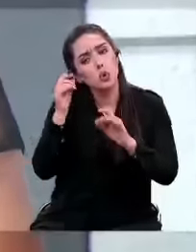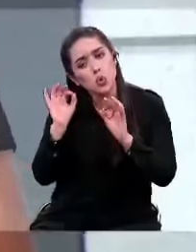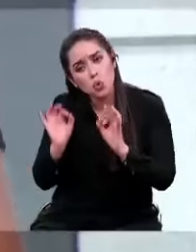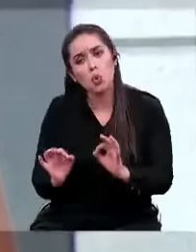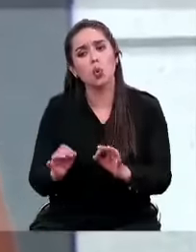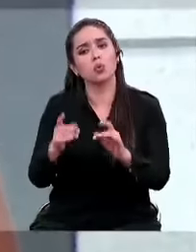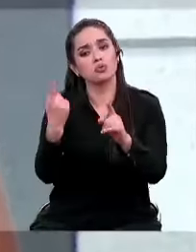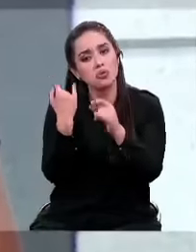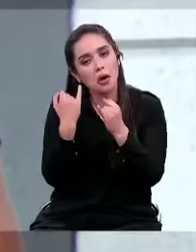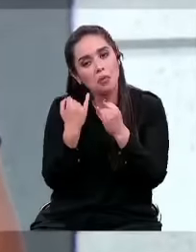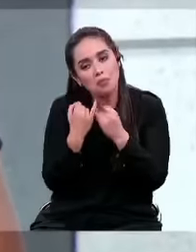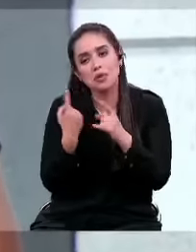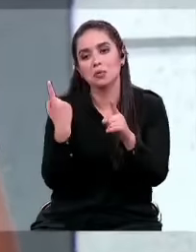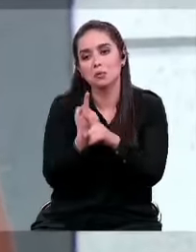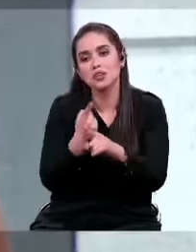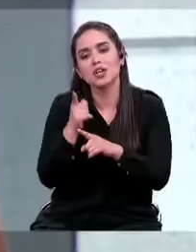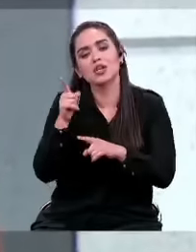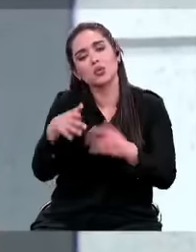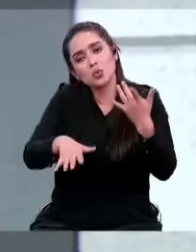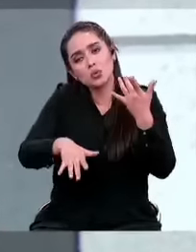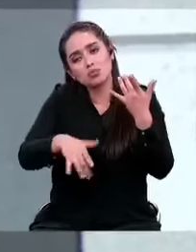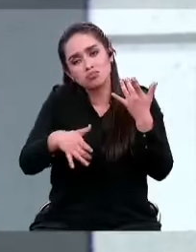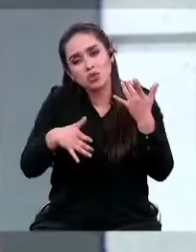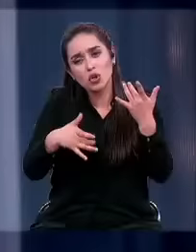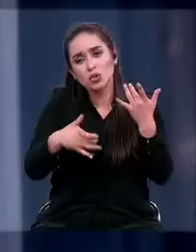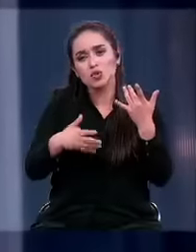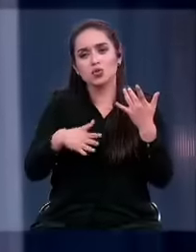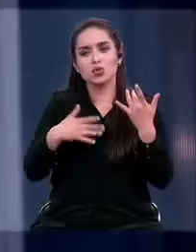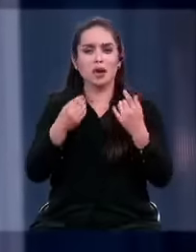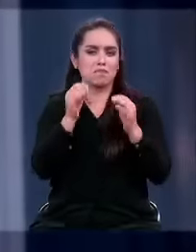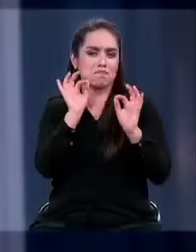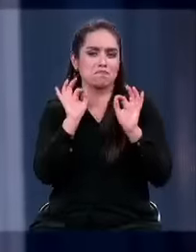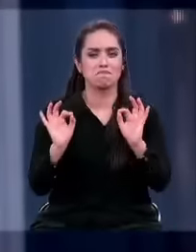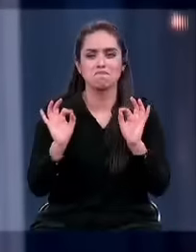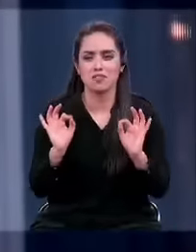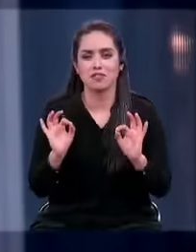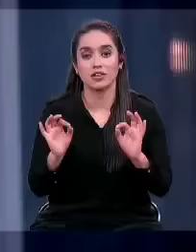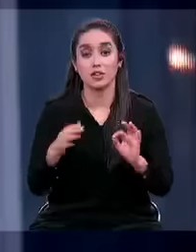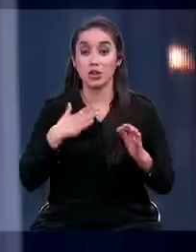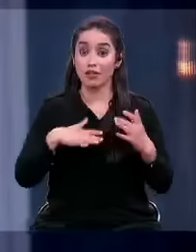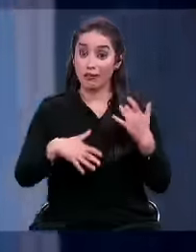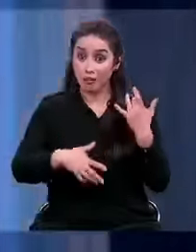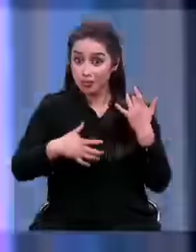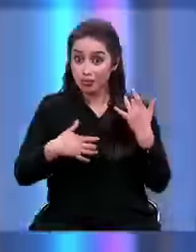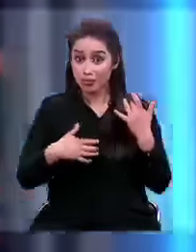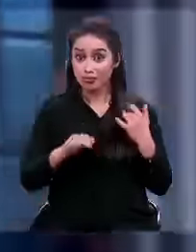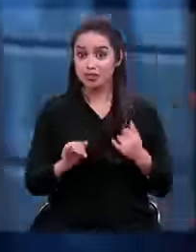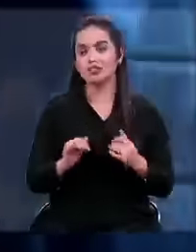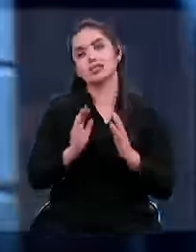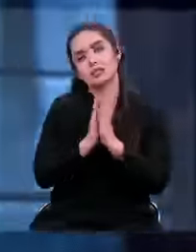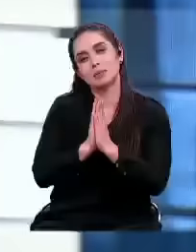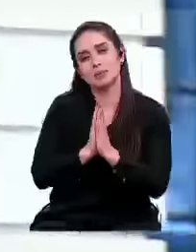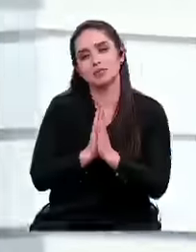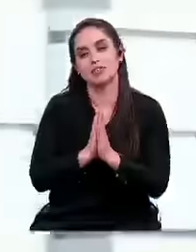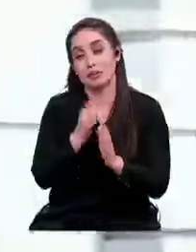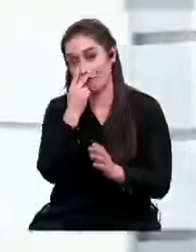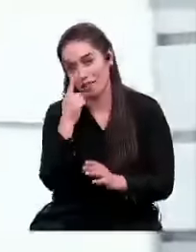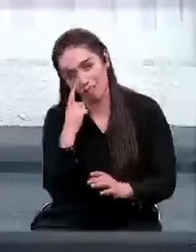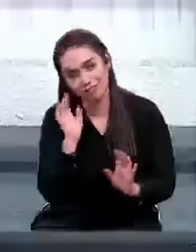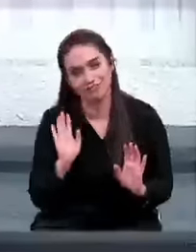amiga de ti. Le estaba contando que tú tocas la raja. Sí, vos. ¿En serio? ¿Quieres que toque? Sí, por favor. Vaya a cachar.